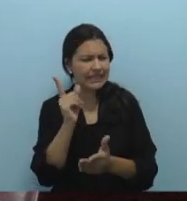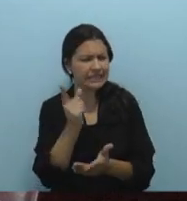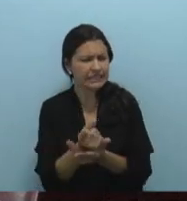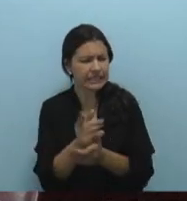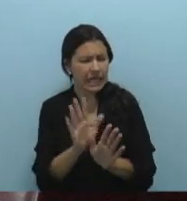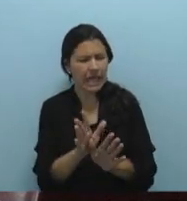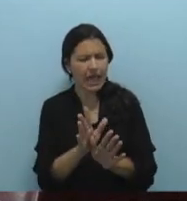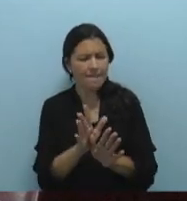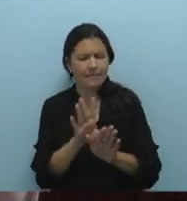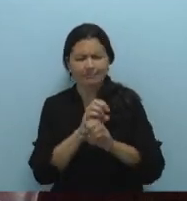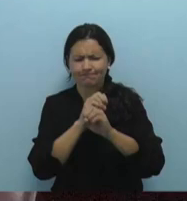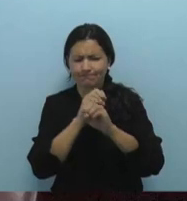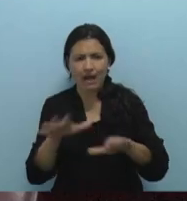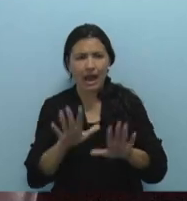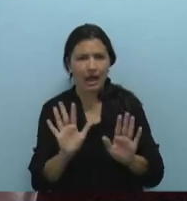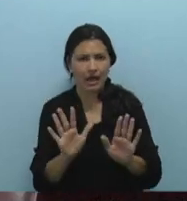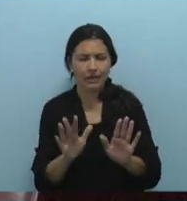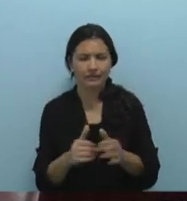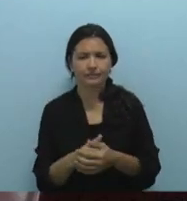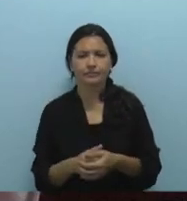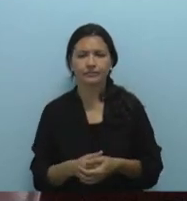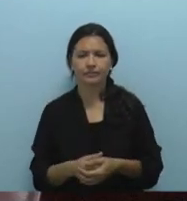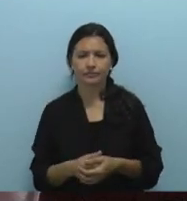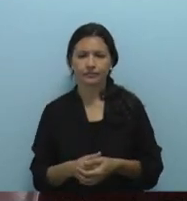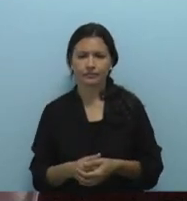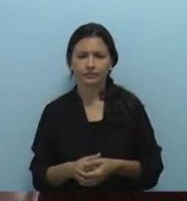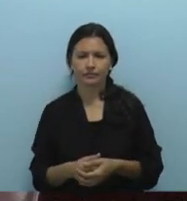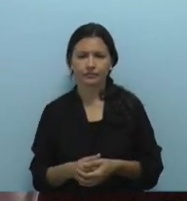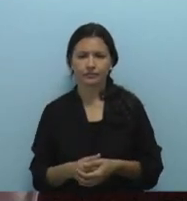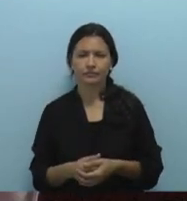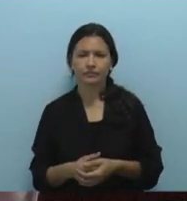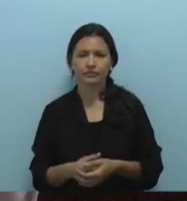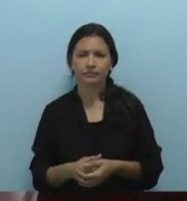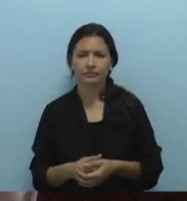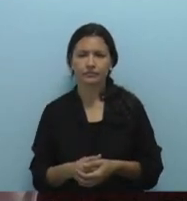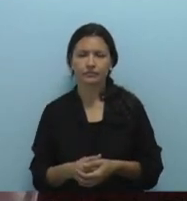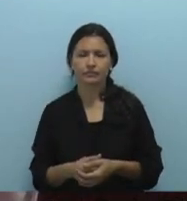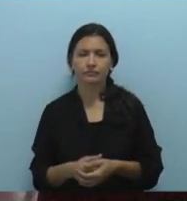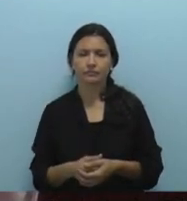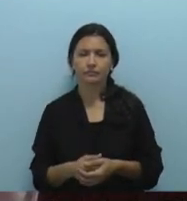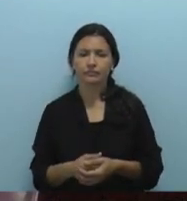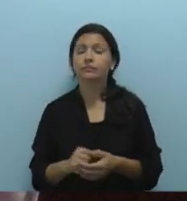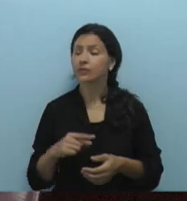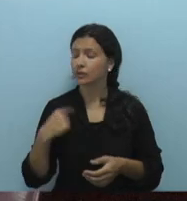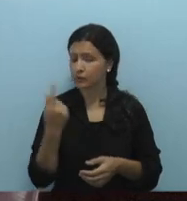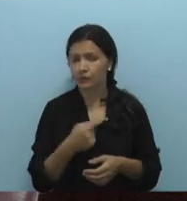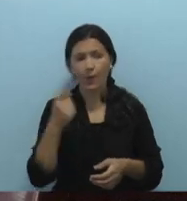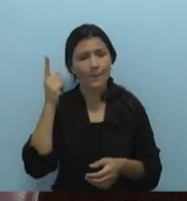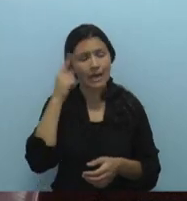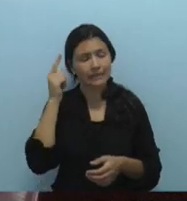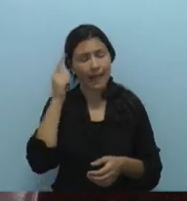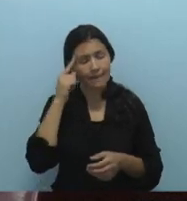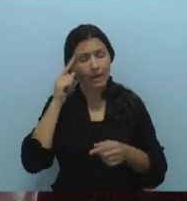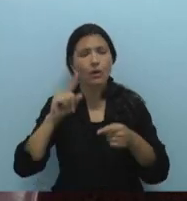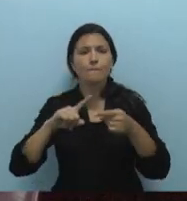del gobierno. Y como creo que los que estamos acá somos parte de un pueblo con conciencia política,